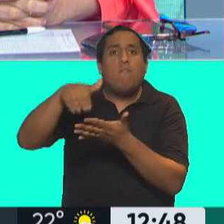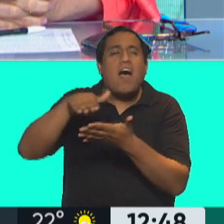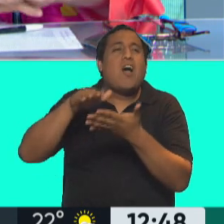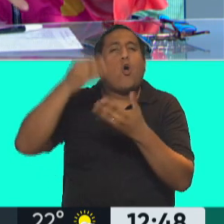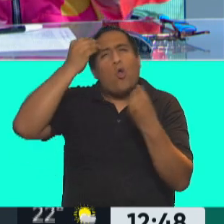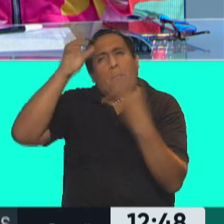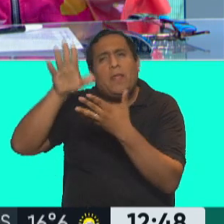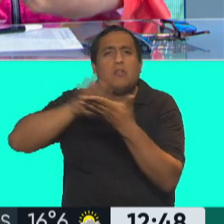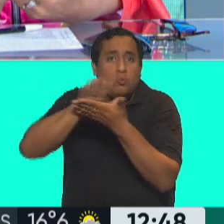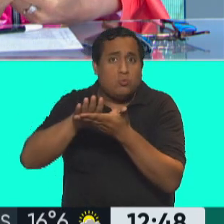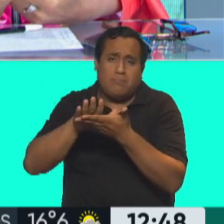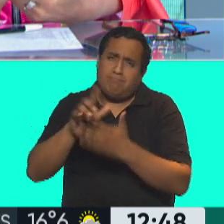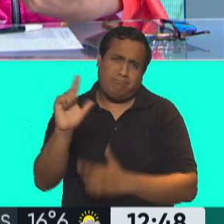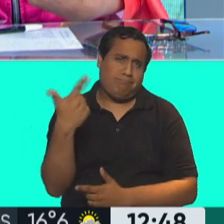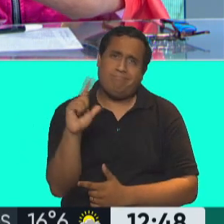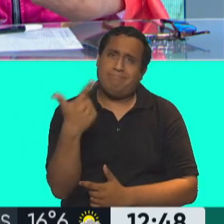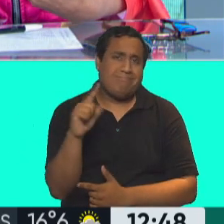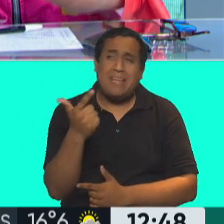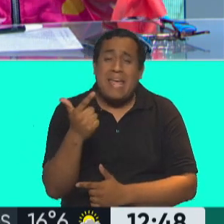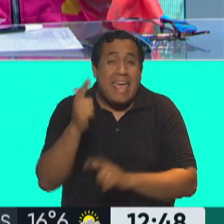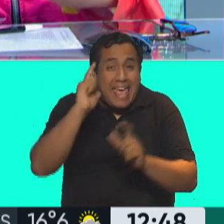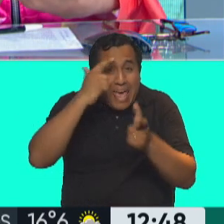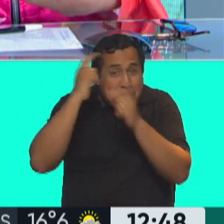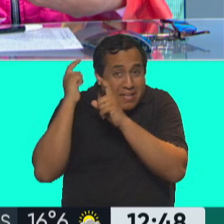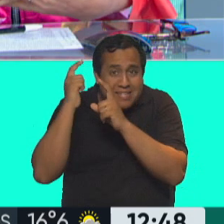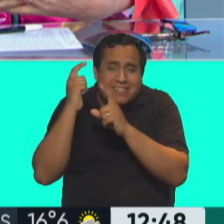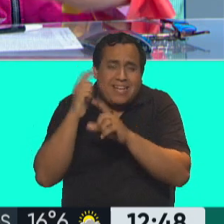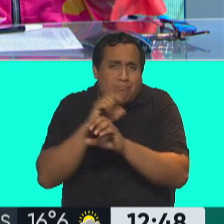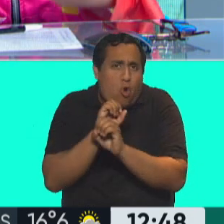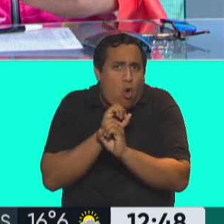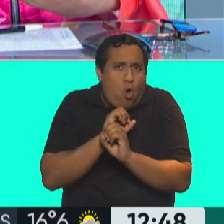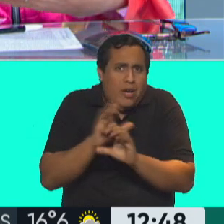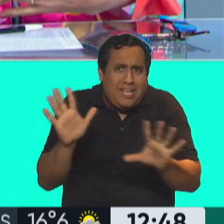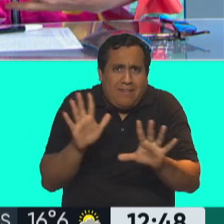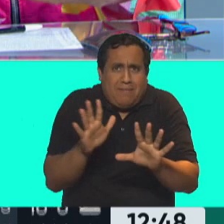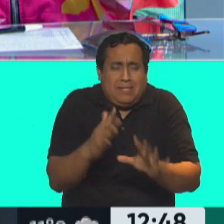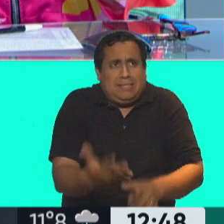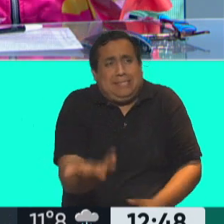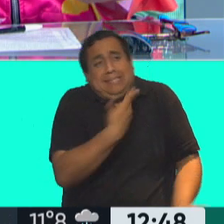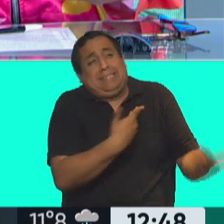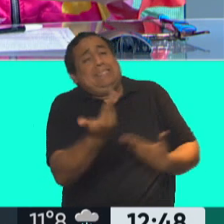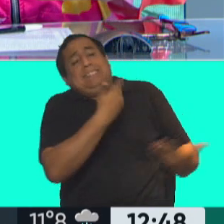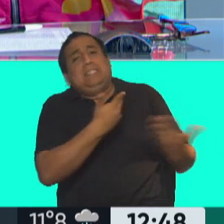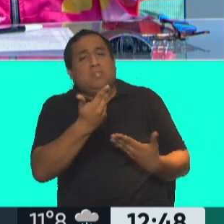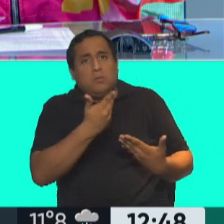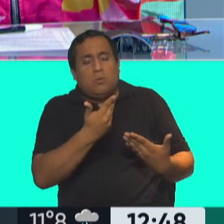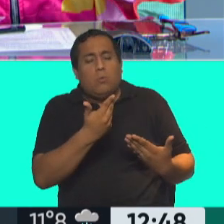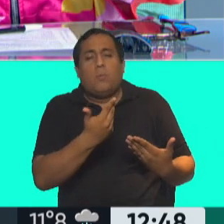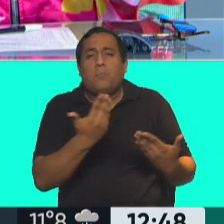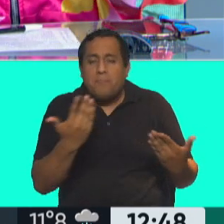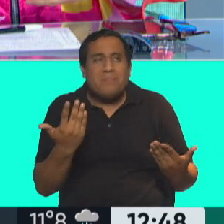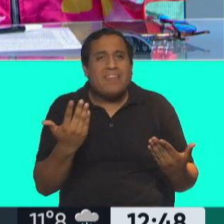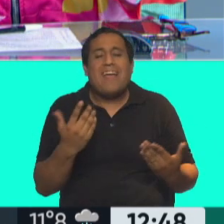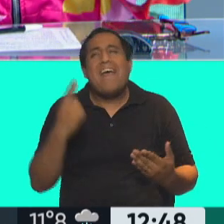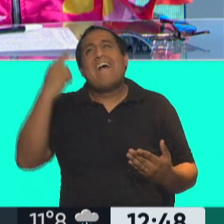es una una situación una experiencia tan tremenda para alguien el ataque y el ataque de alguien que cuando uno viene